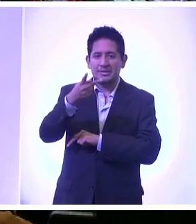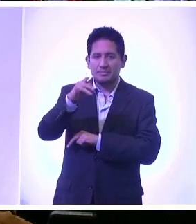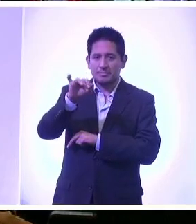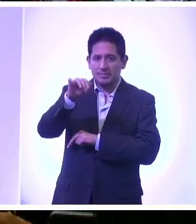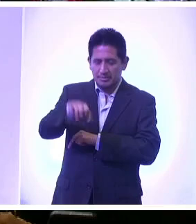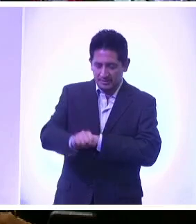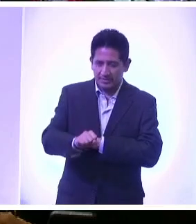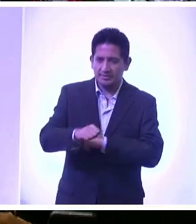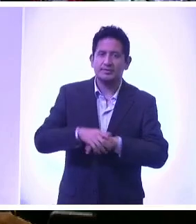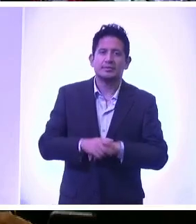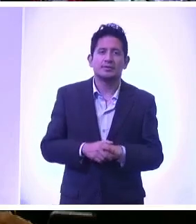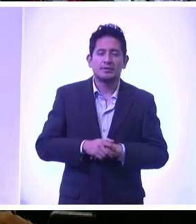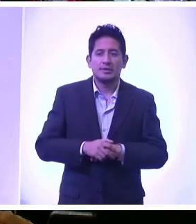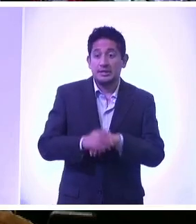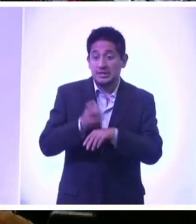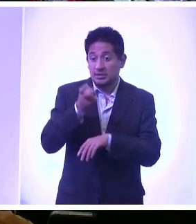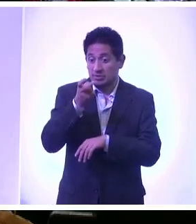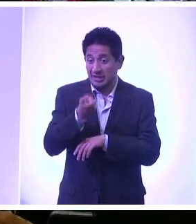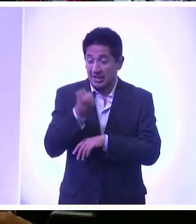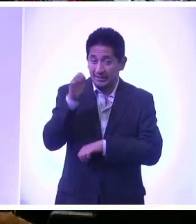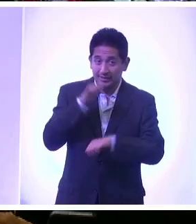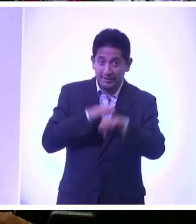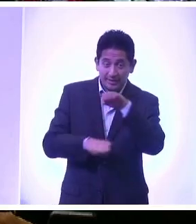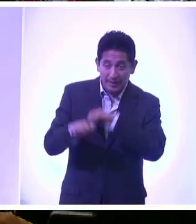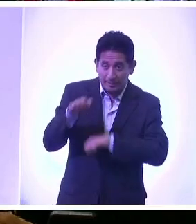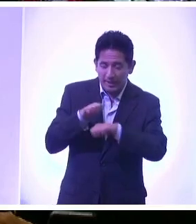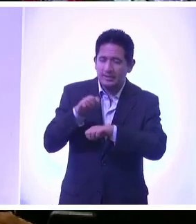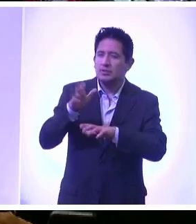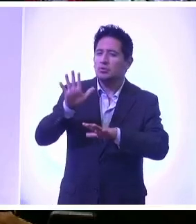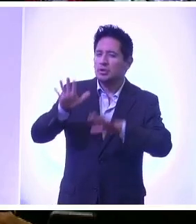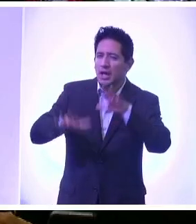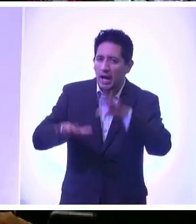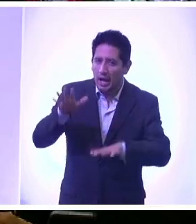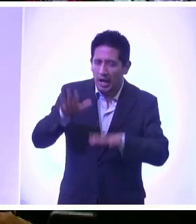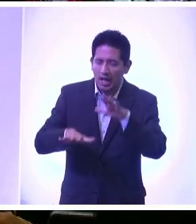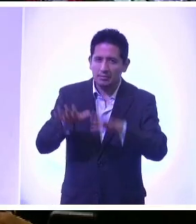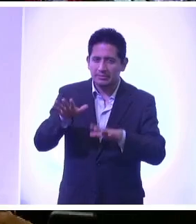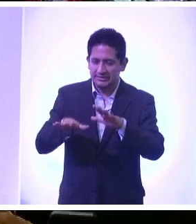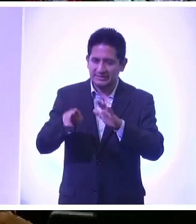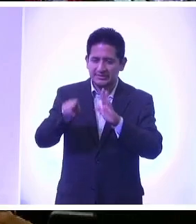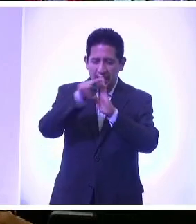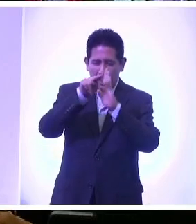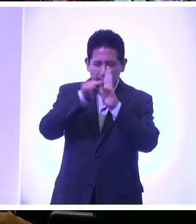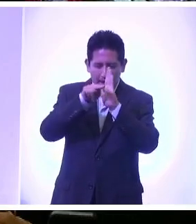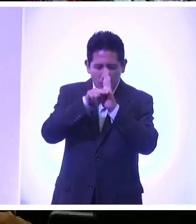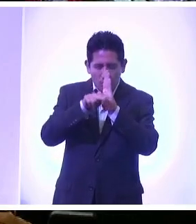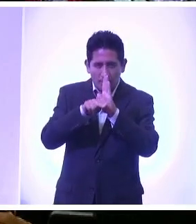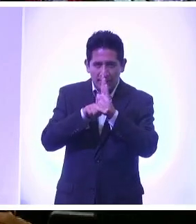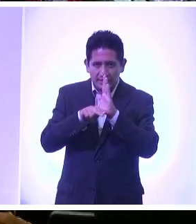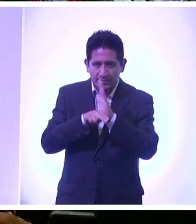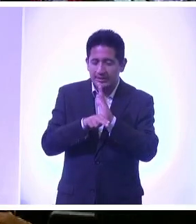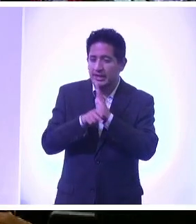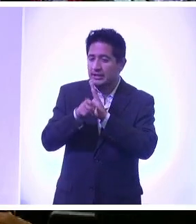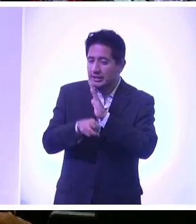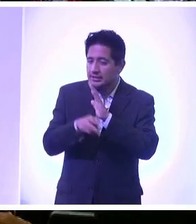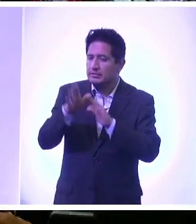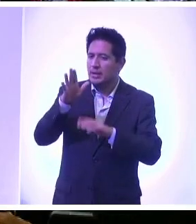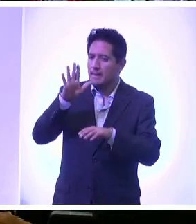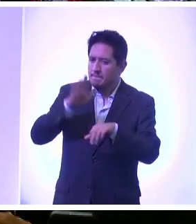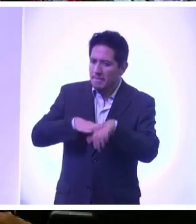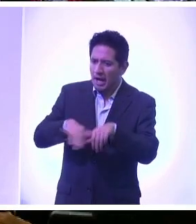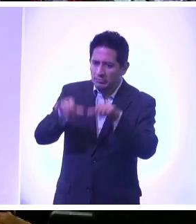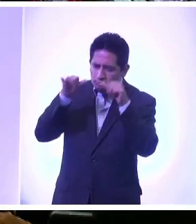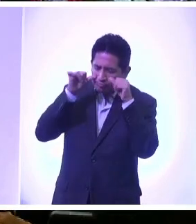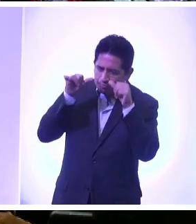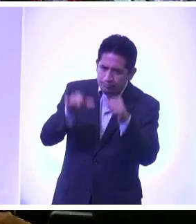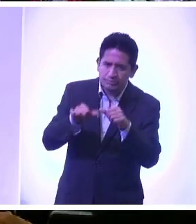qué creen que ahí es justo donde la normatividad y las instituciones ponen el ojo son a los que más nos observan a los que más